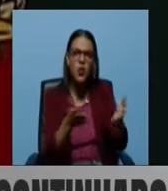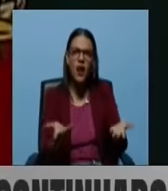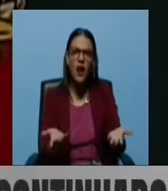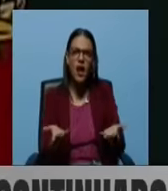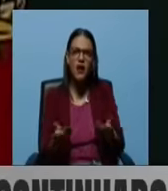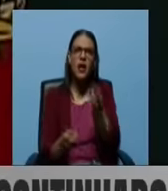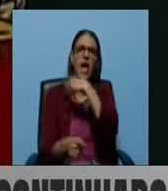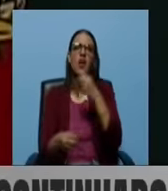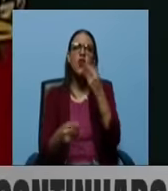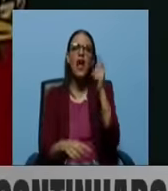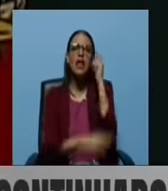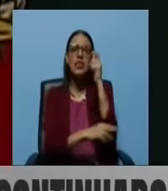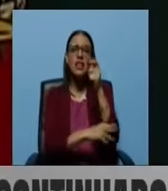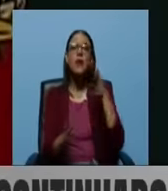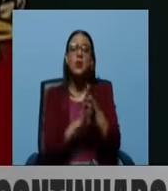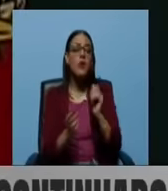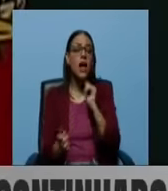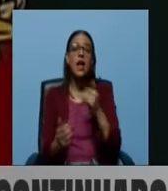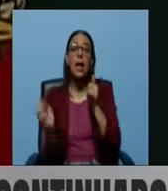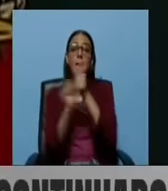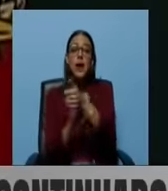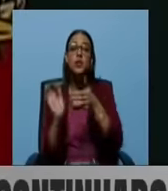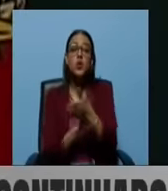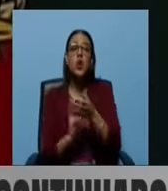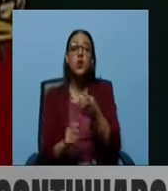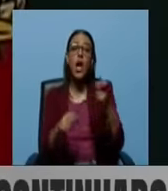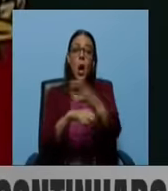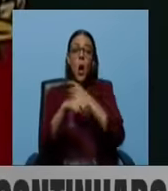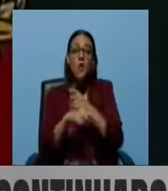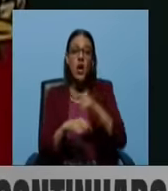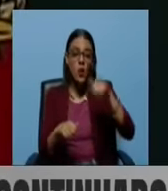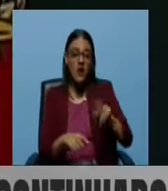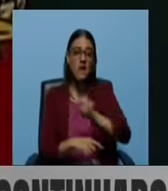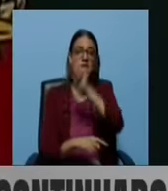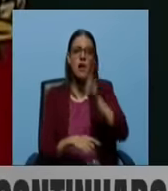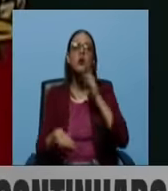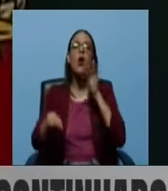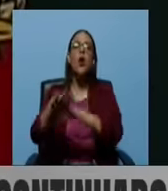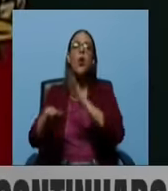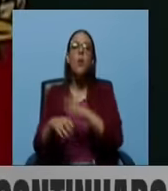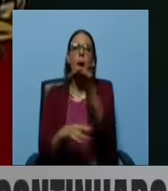dieron un testimonio de los muertos en Venezuela y culpan al gobierno nacional.